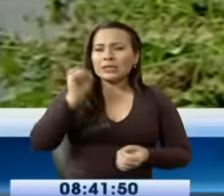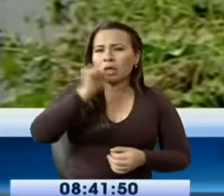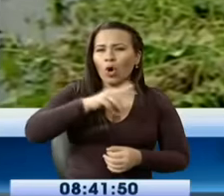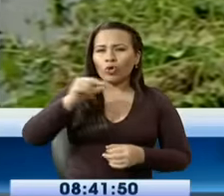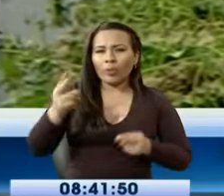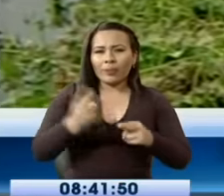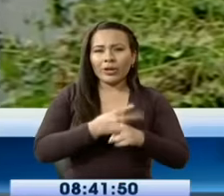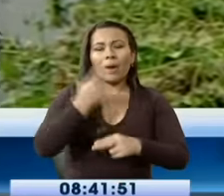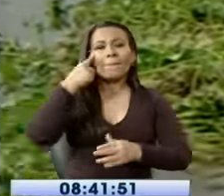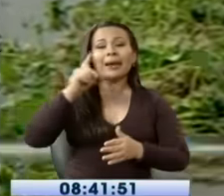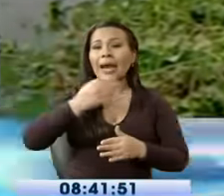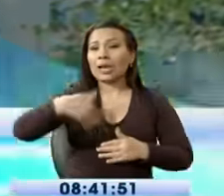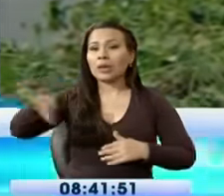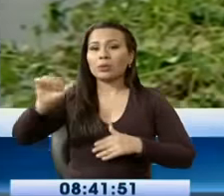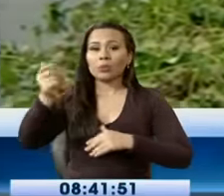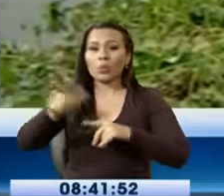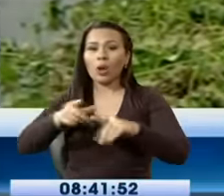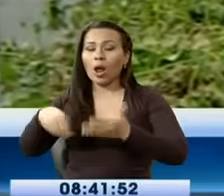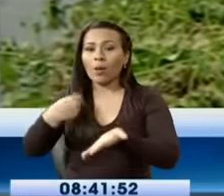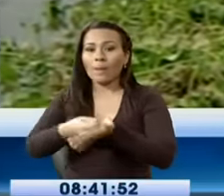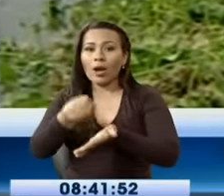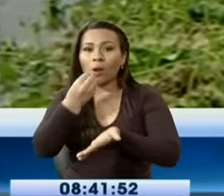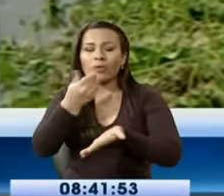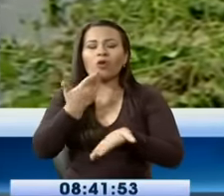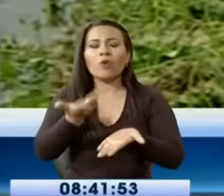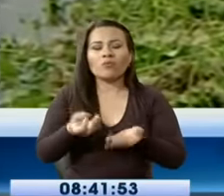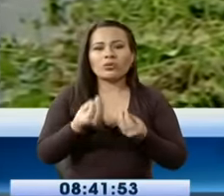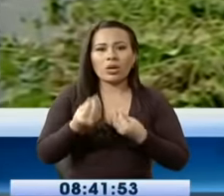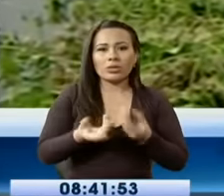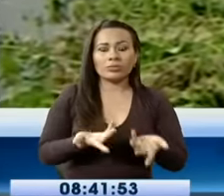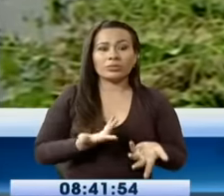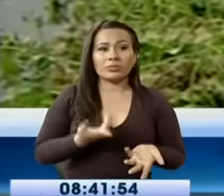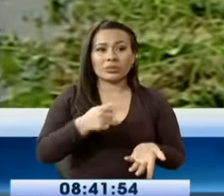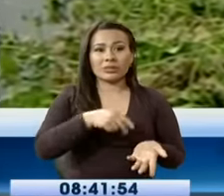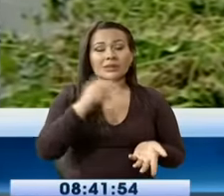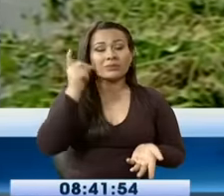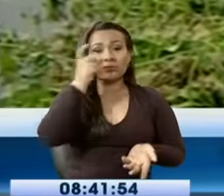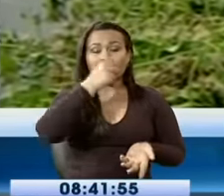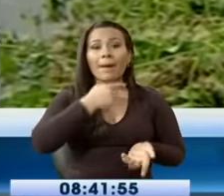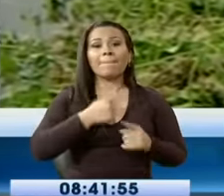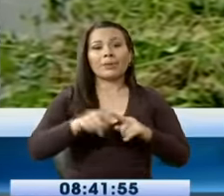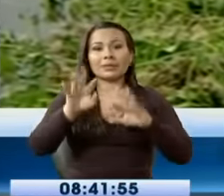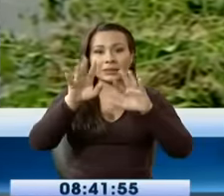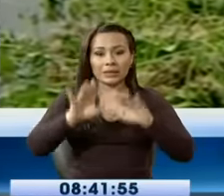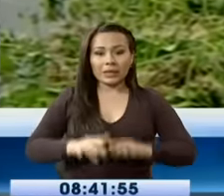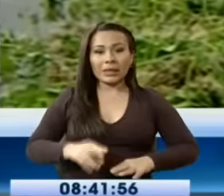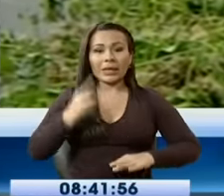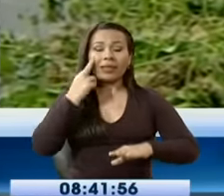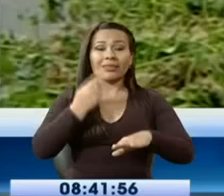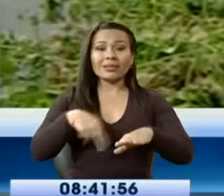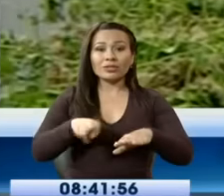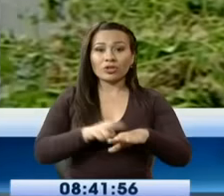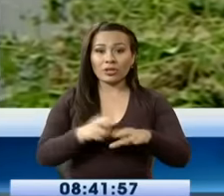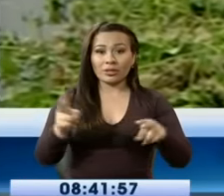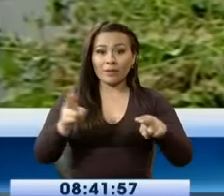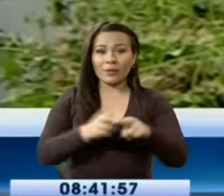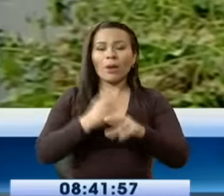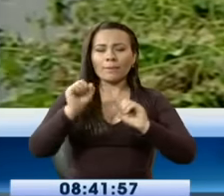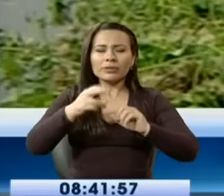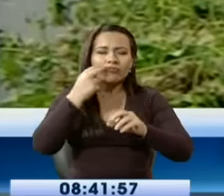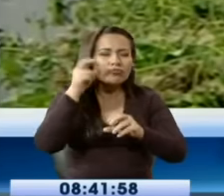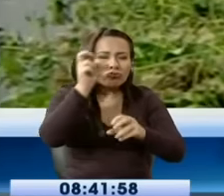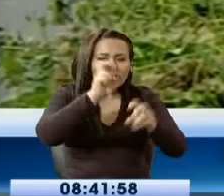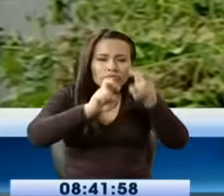salir a abastecerse de alimentos. Así que espero que la Secretaría de Gestión de Riesgos pueda hacerse presente para que evalúe más